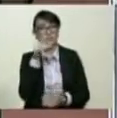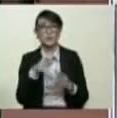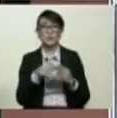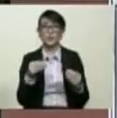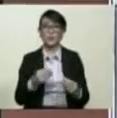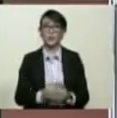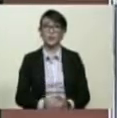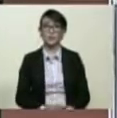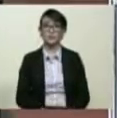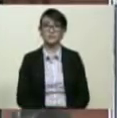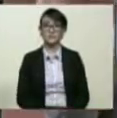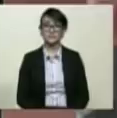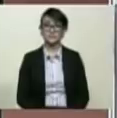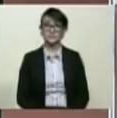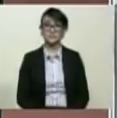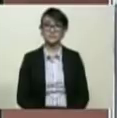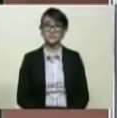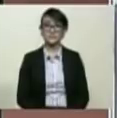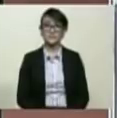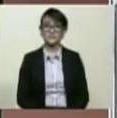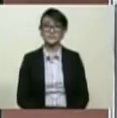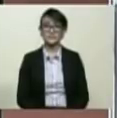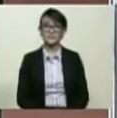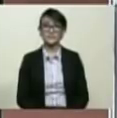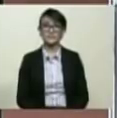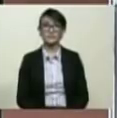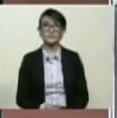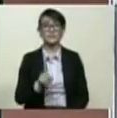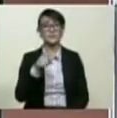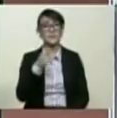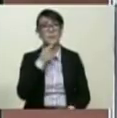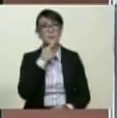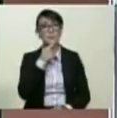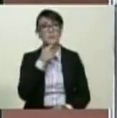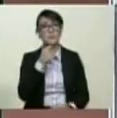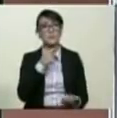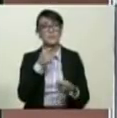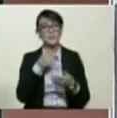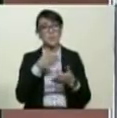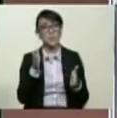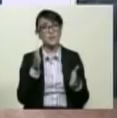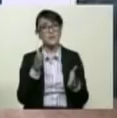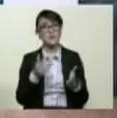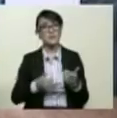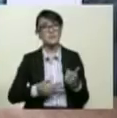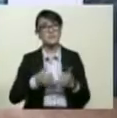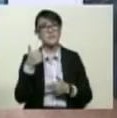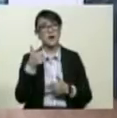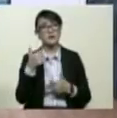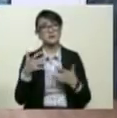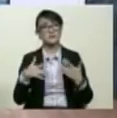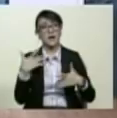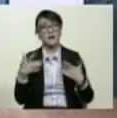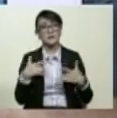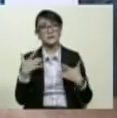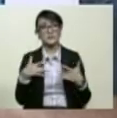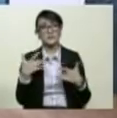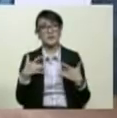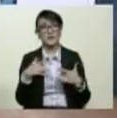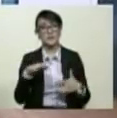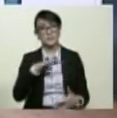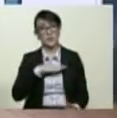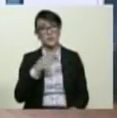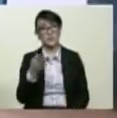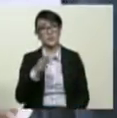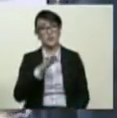sino que en ocasiones las notas de los medios públicos son mayoritariamente para cubrir actividades del